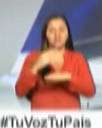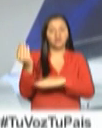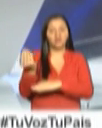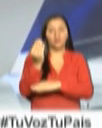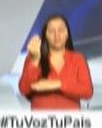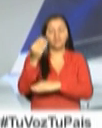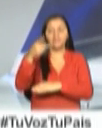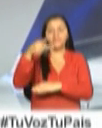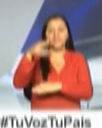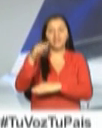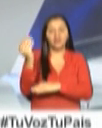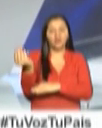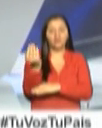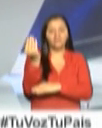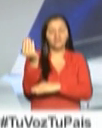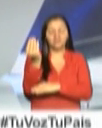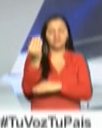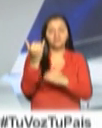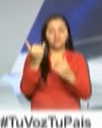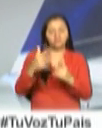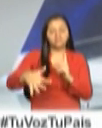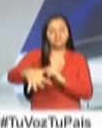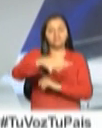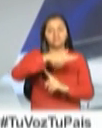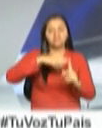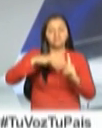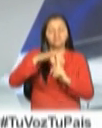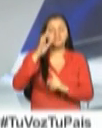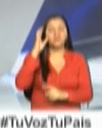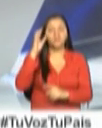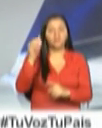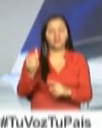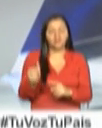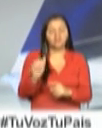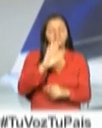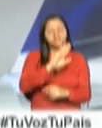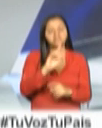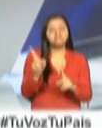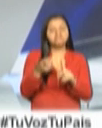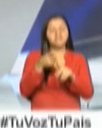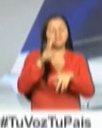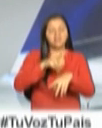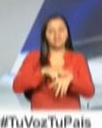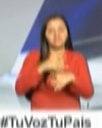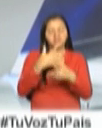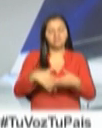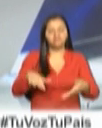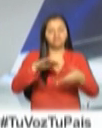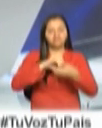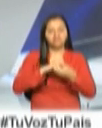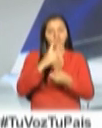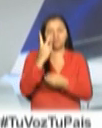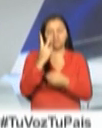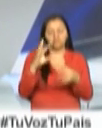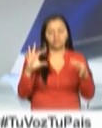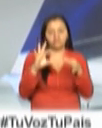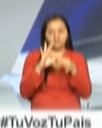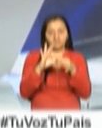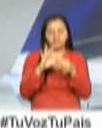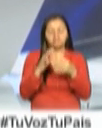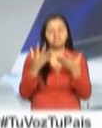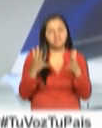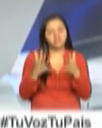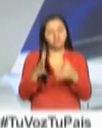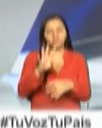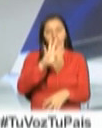Juveniles. Este año el escenario fue la Plaza de Otorongo en Cuenca, en donde por primera vez se unieron las dos categorías. Serán